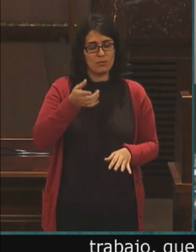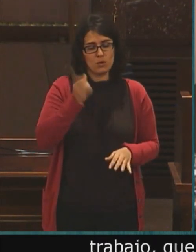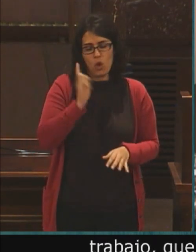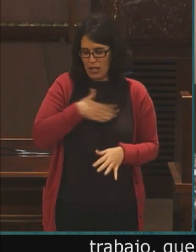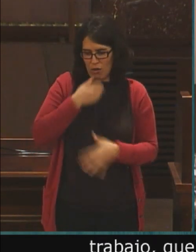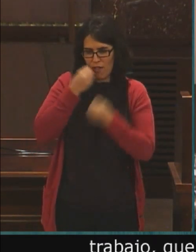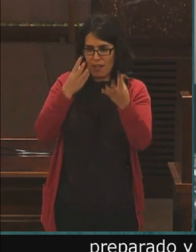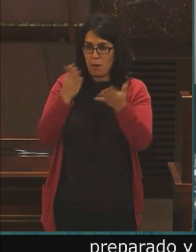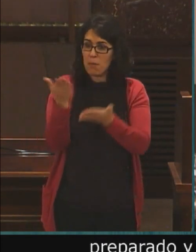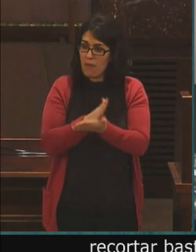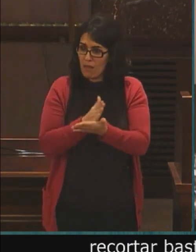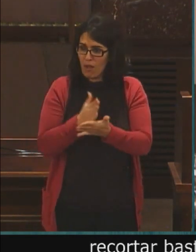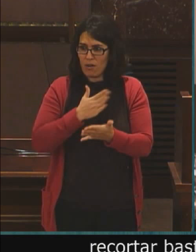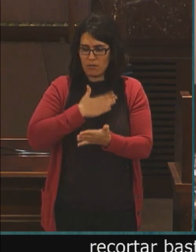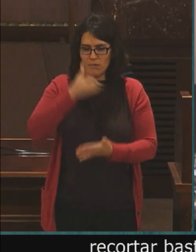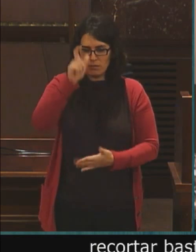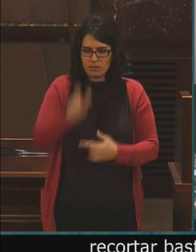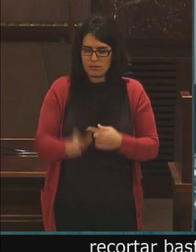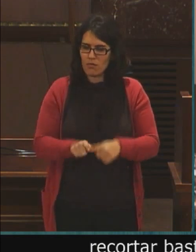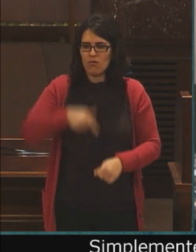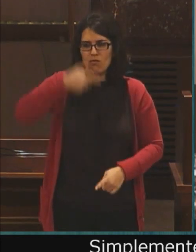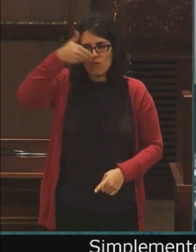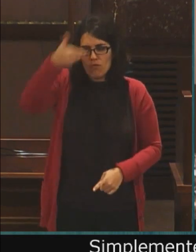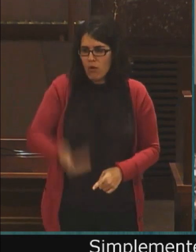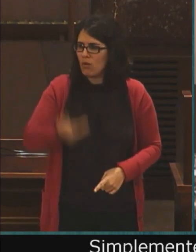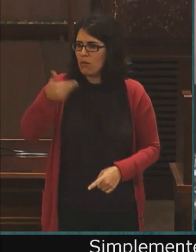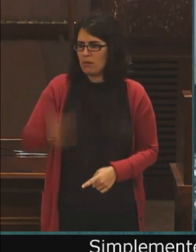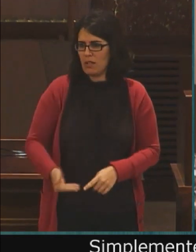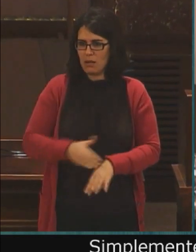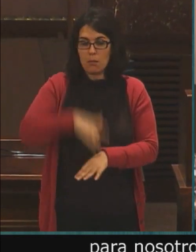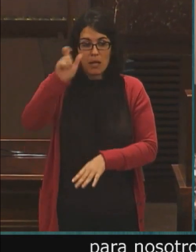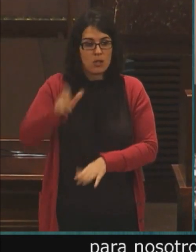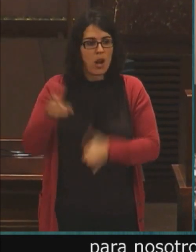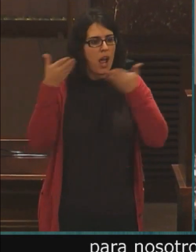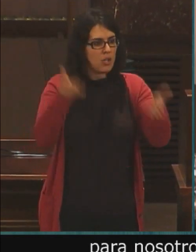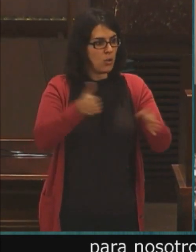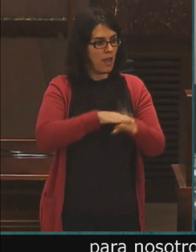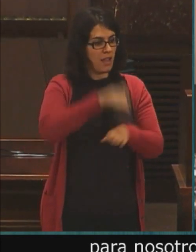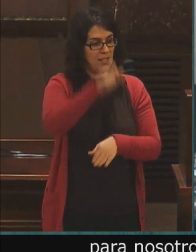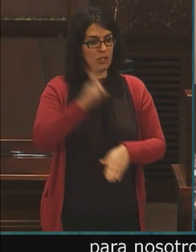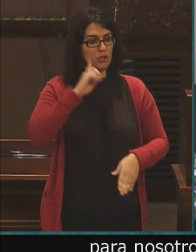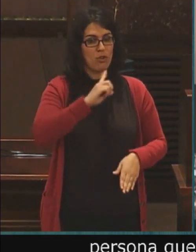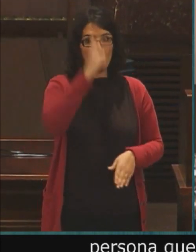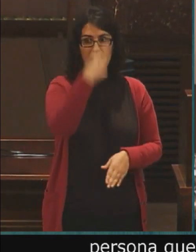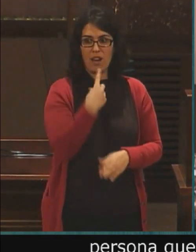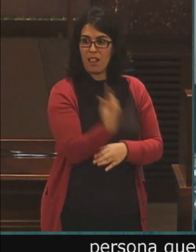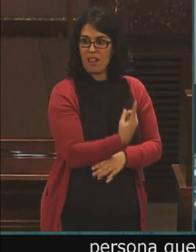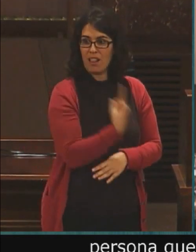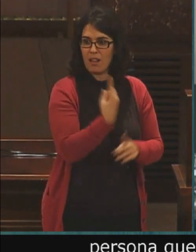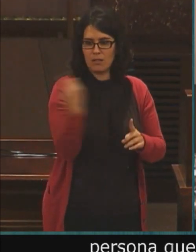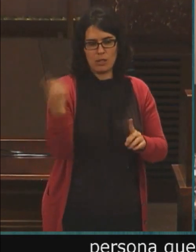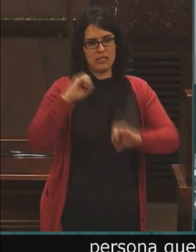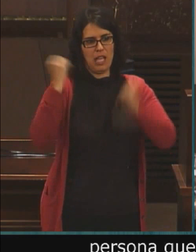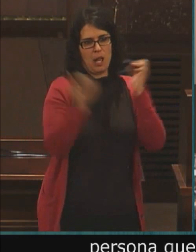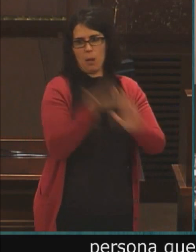mediador para nosotros es fundamental como persona que saca de su aislamiento a la persona que parece sordoceguera.